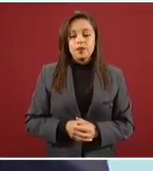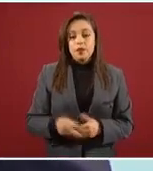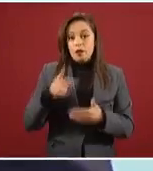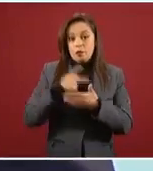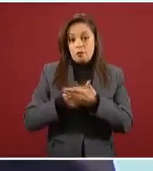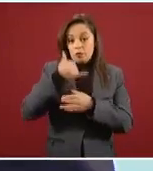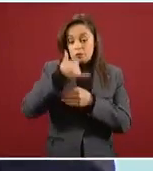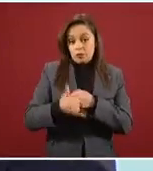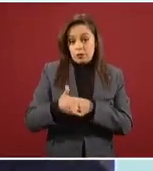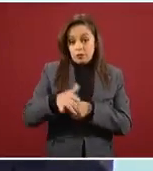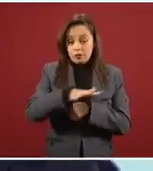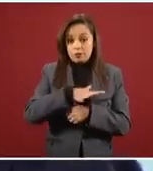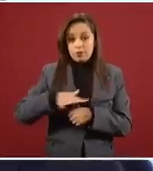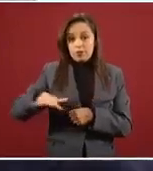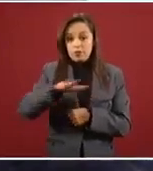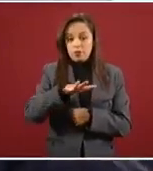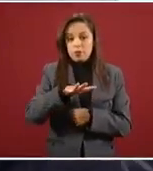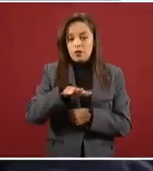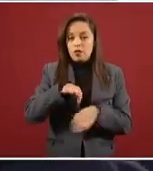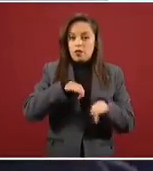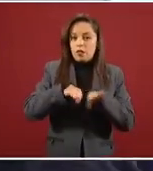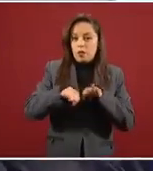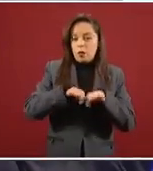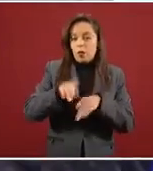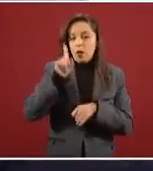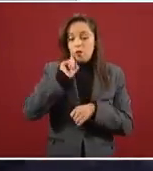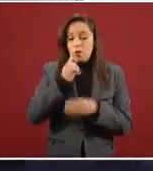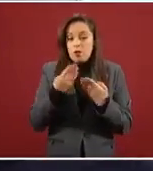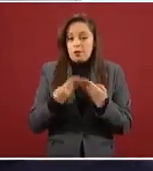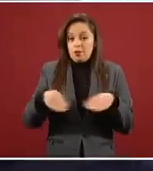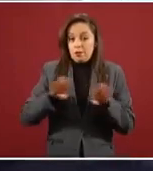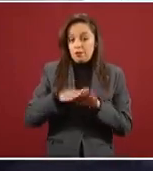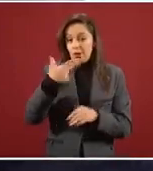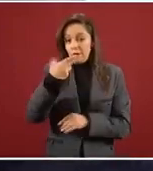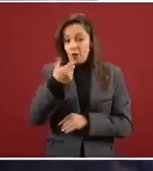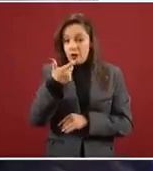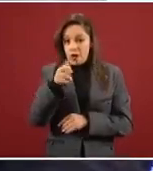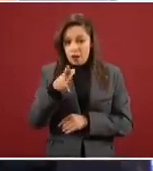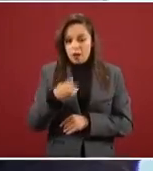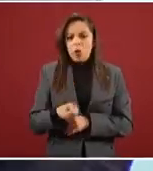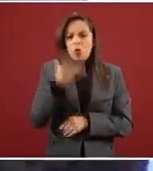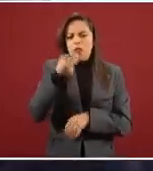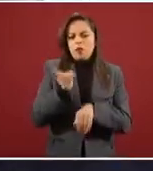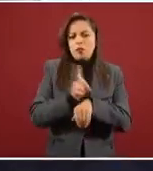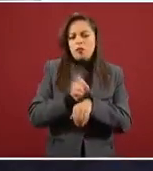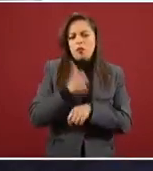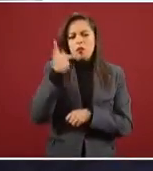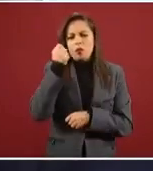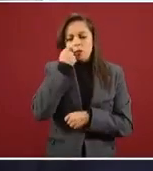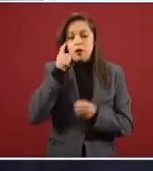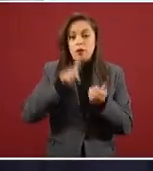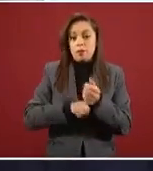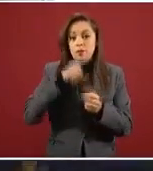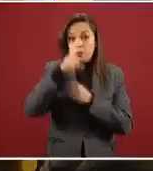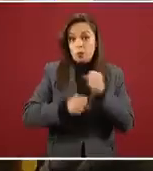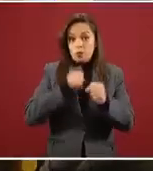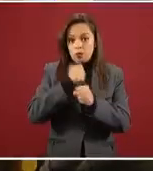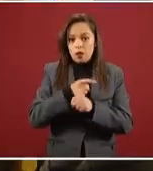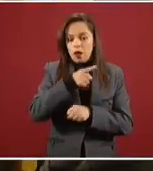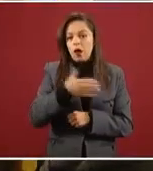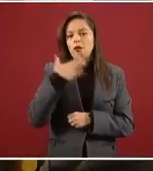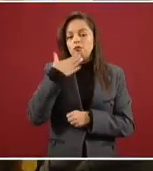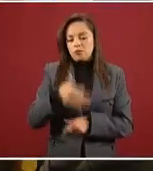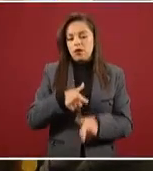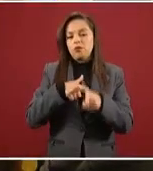las trabajadoras del hogar. No importa cuántos días, sino si lo vemos de manera anual, hay continuidad en el ejercicio de